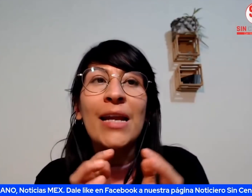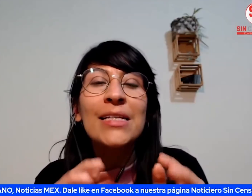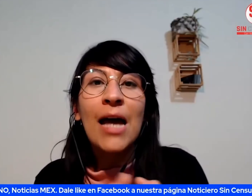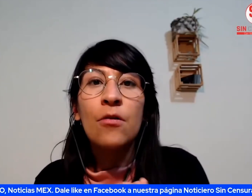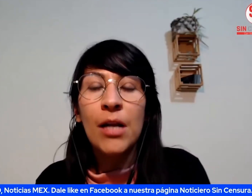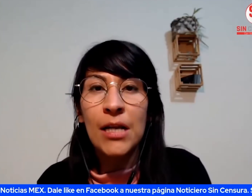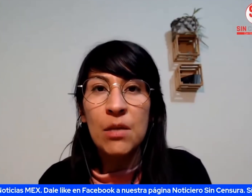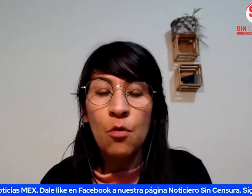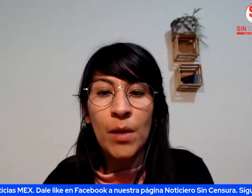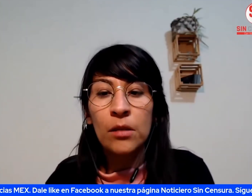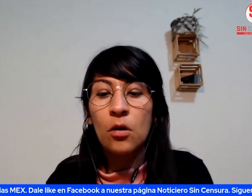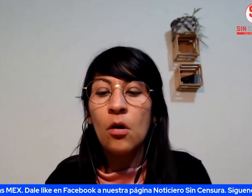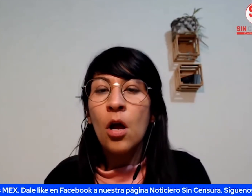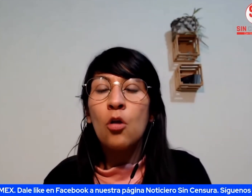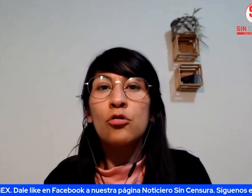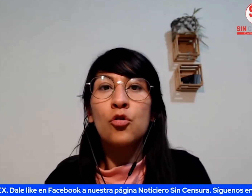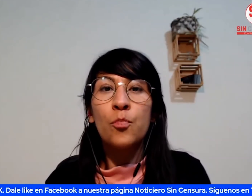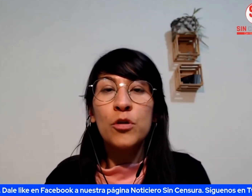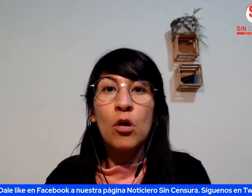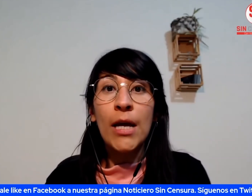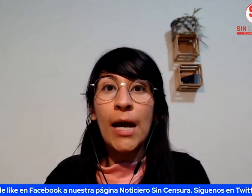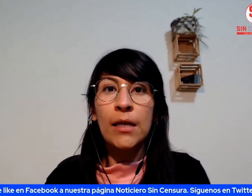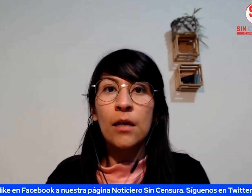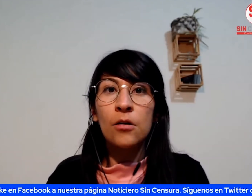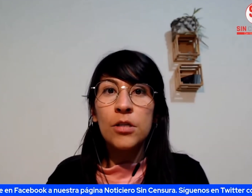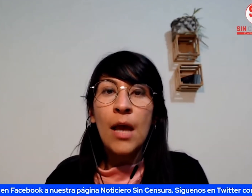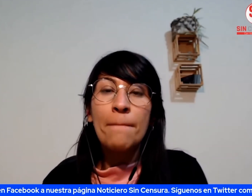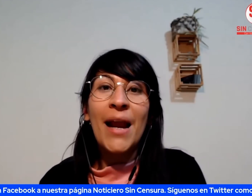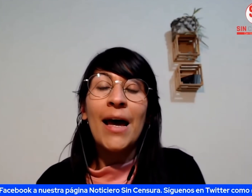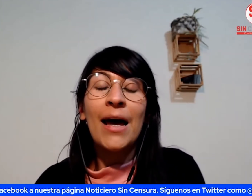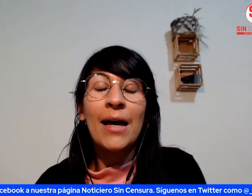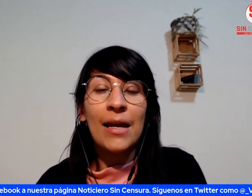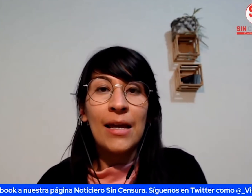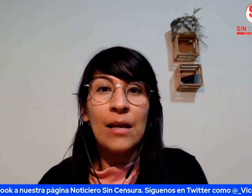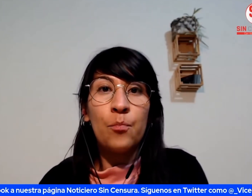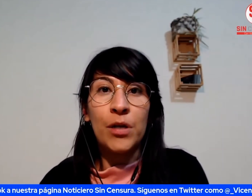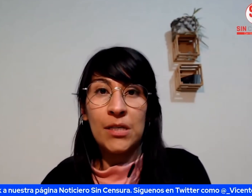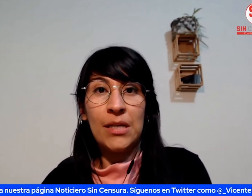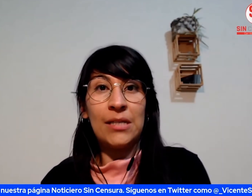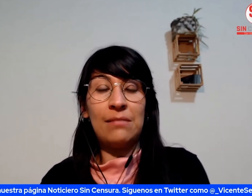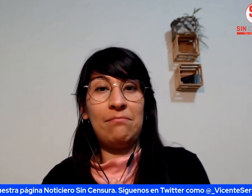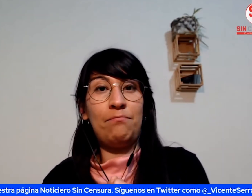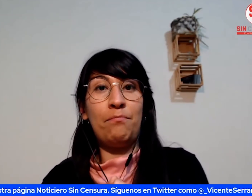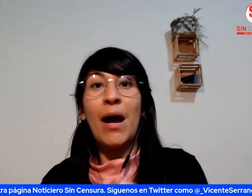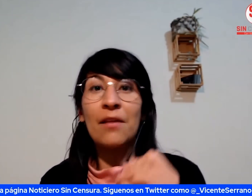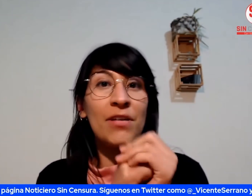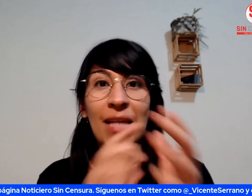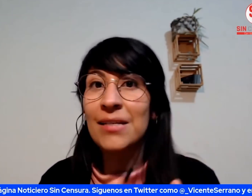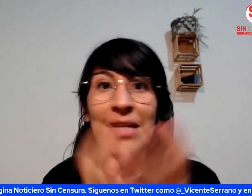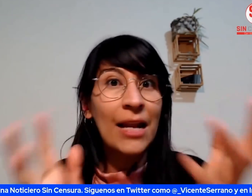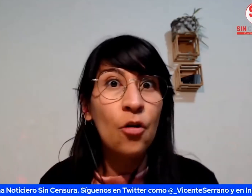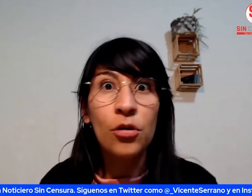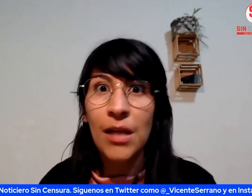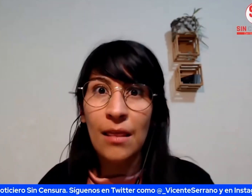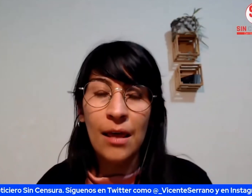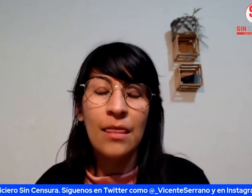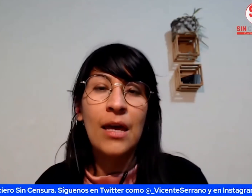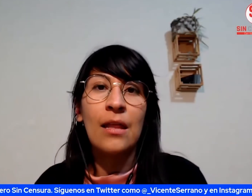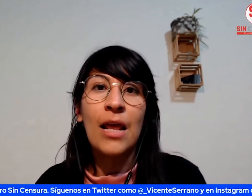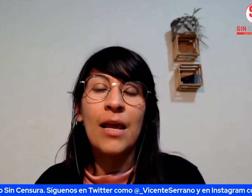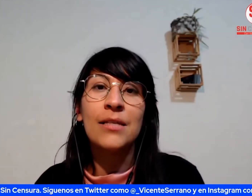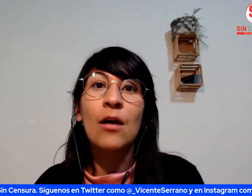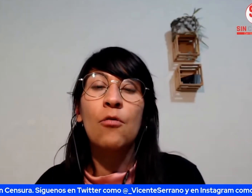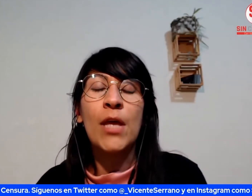se organizaron en ese momento los grupos oligárquicos para pues manifestarse, estar en contra